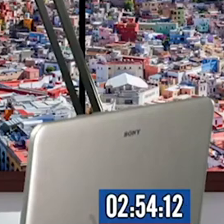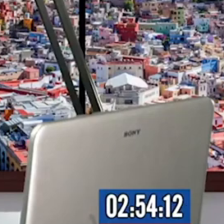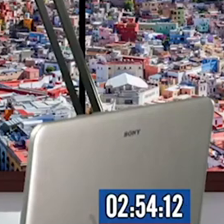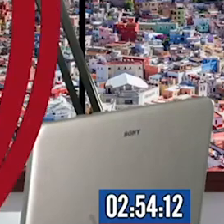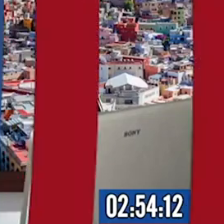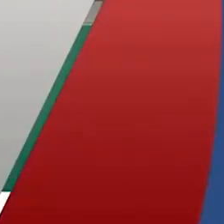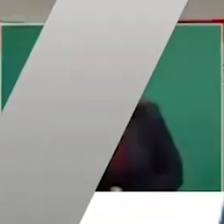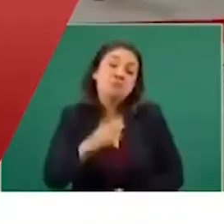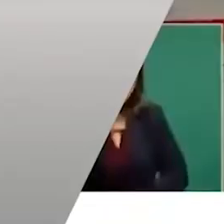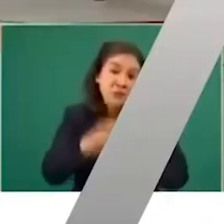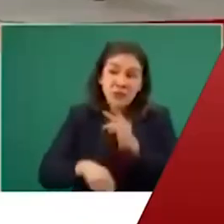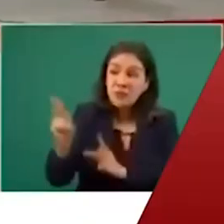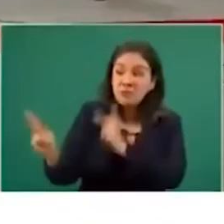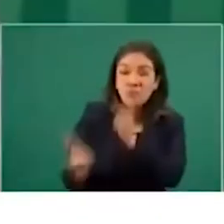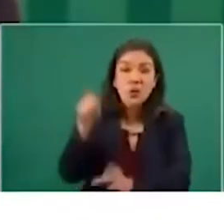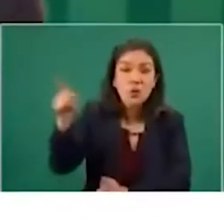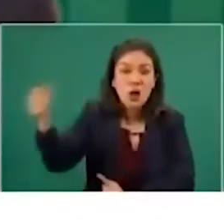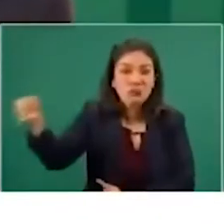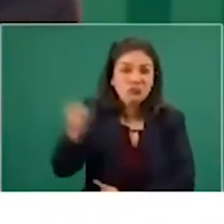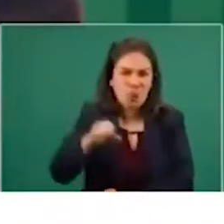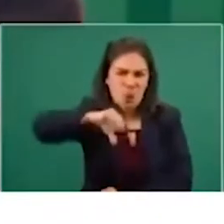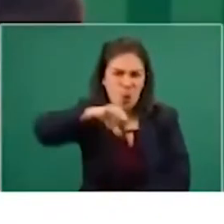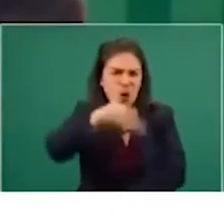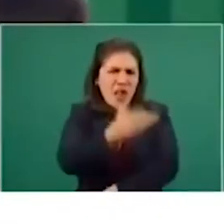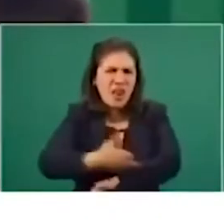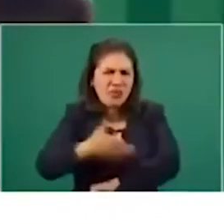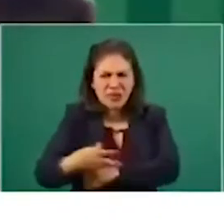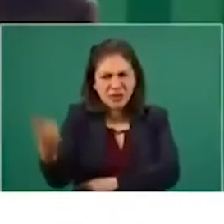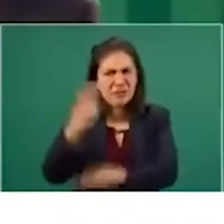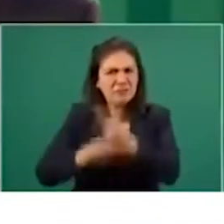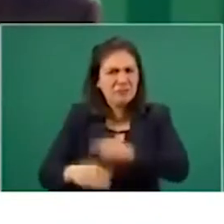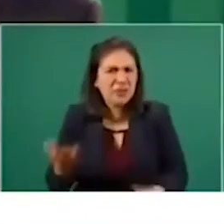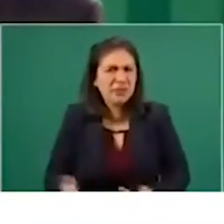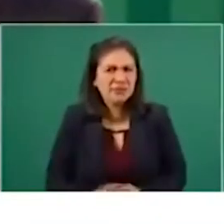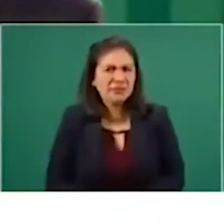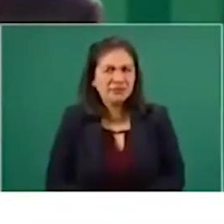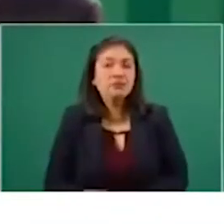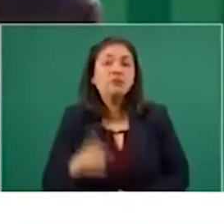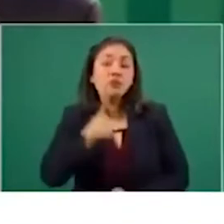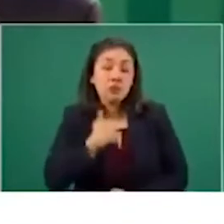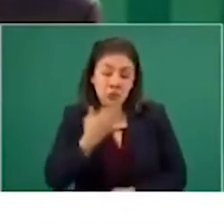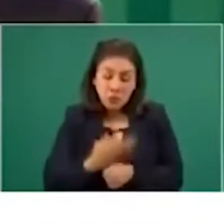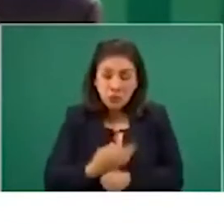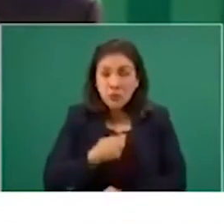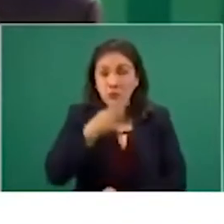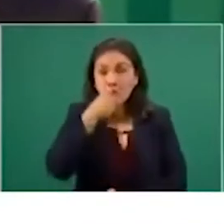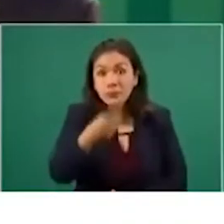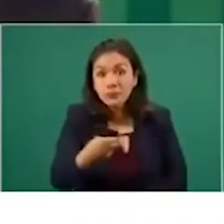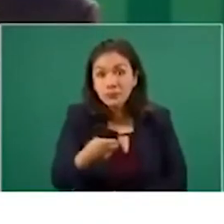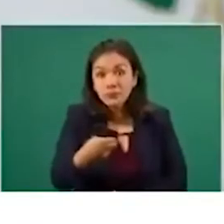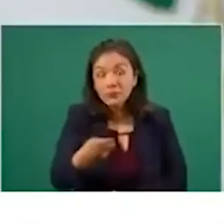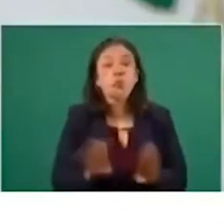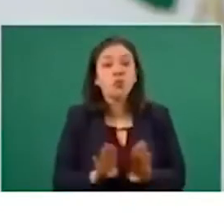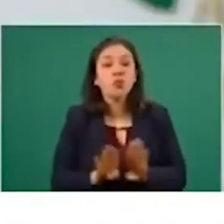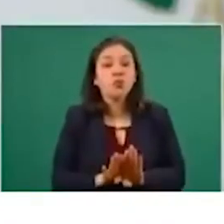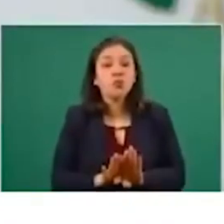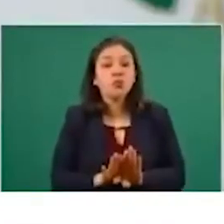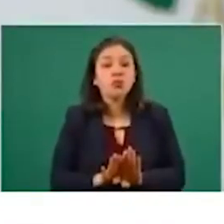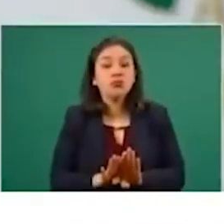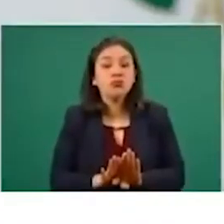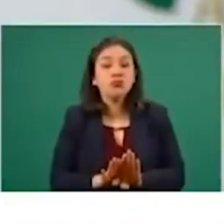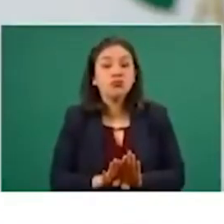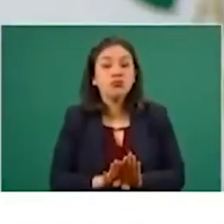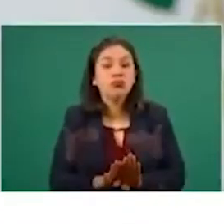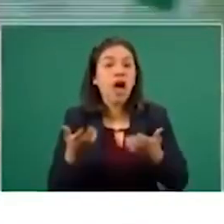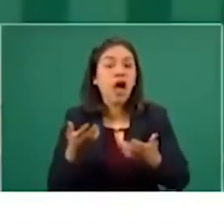presidente. pregúntenle a él hoy por la tarde. Yo lo que puedo decirles, en abono a la